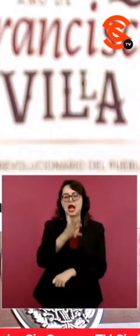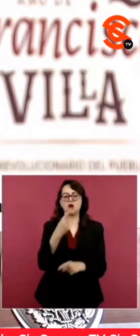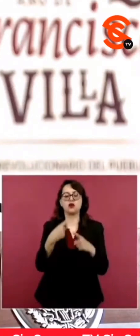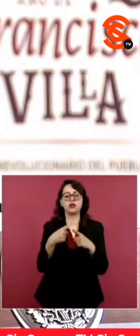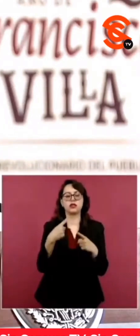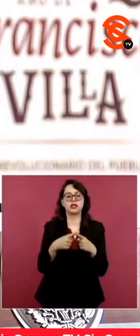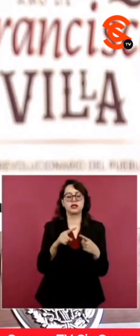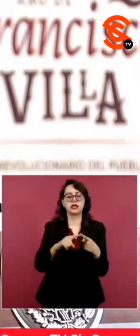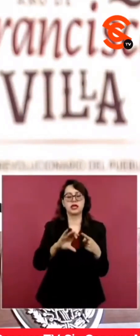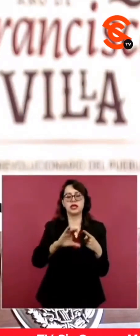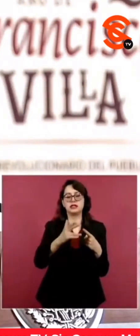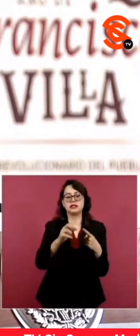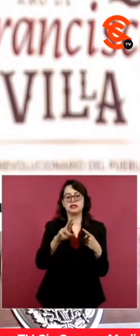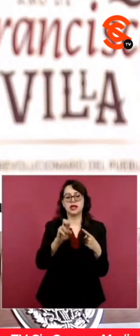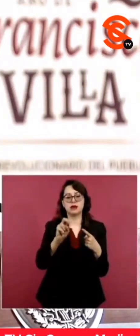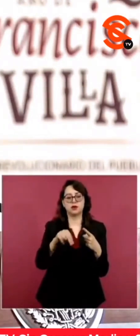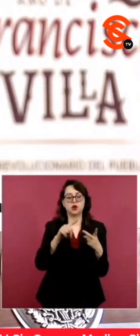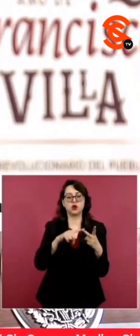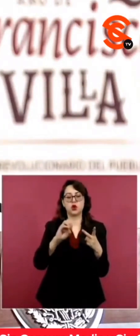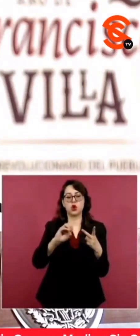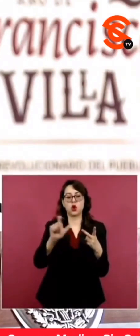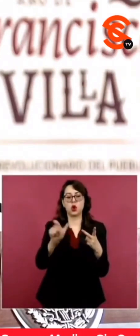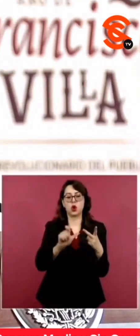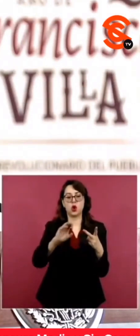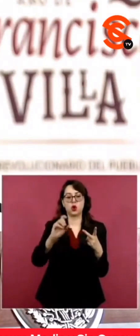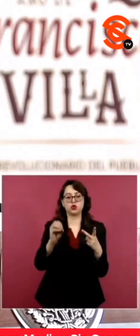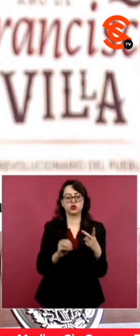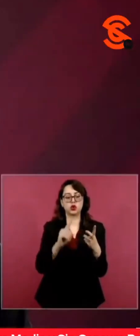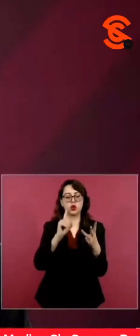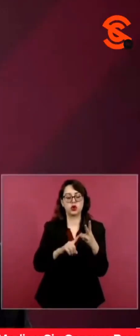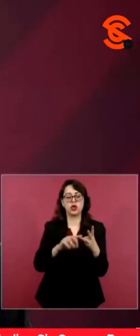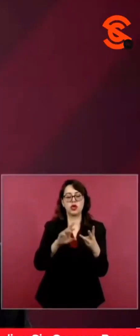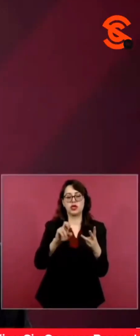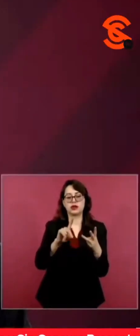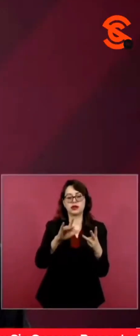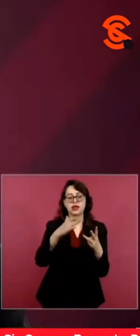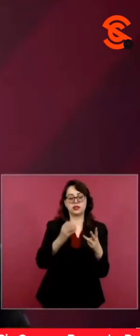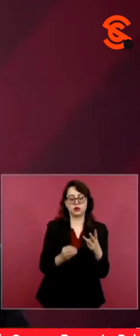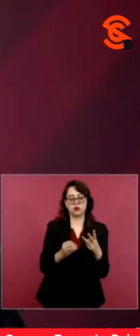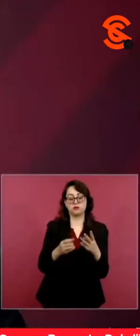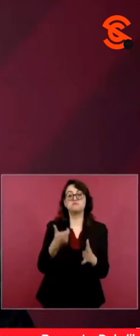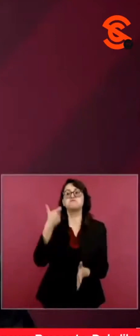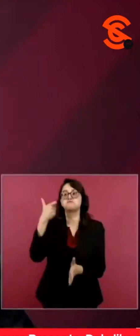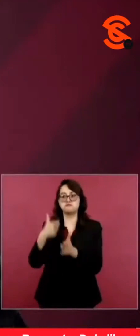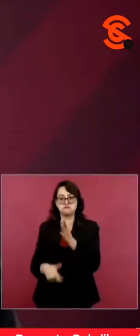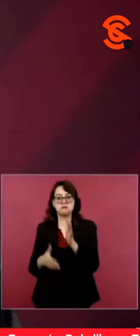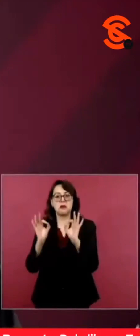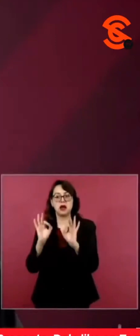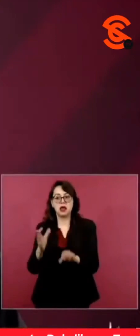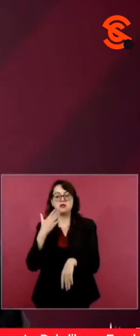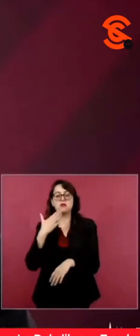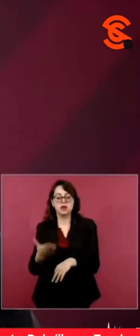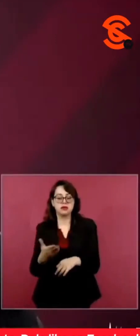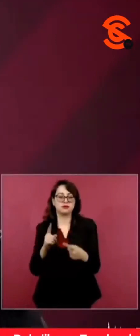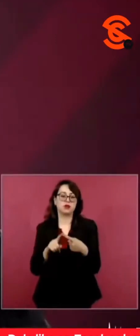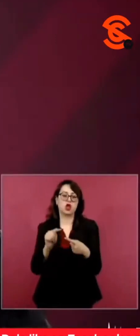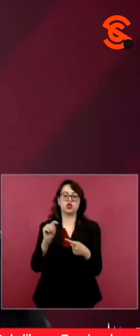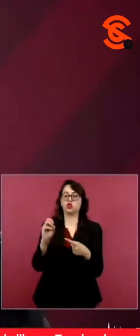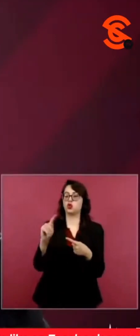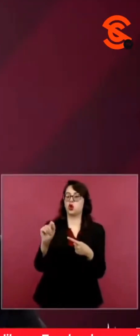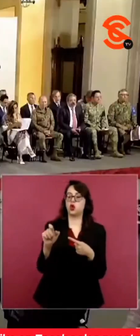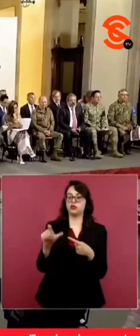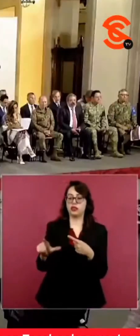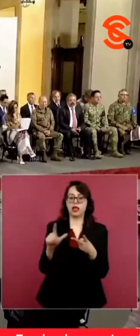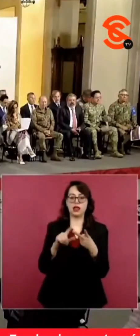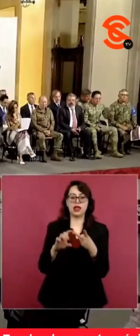y Redco, mientras que las tres aliadas de los consumidores fue Total, BP y ExxonMobil. Si lo vemos